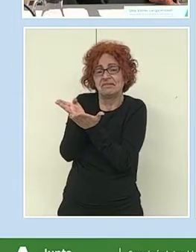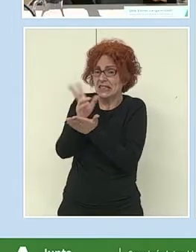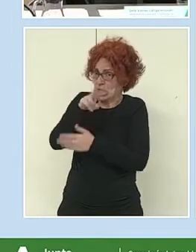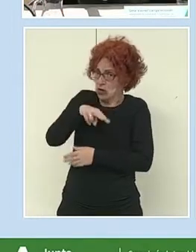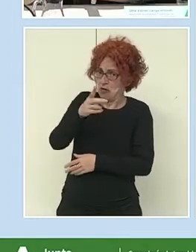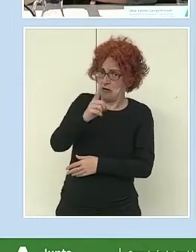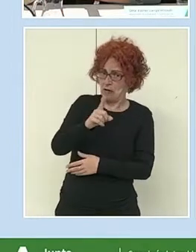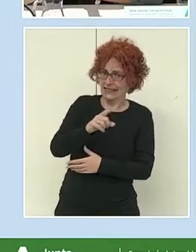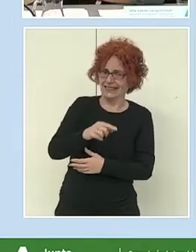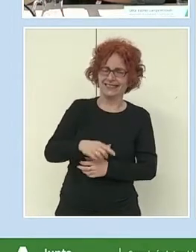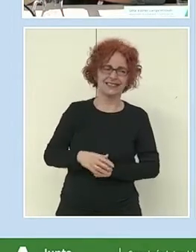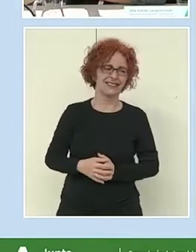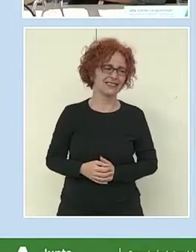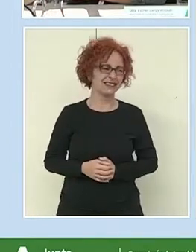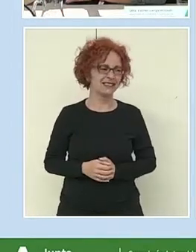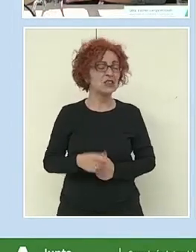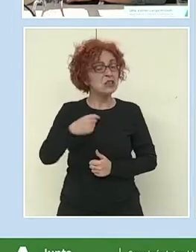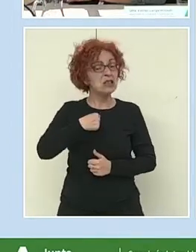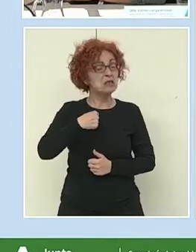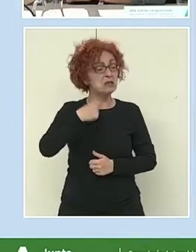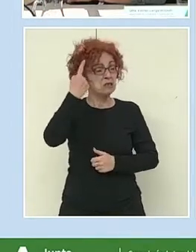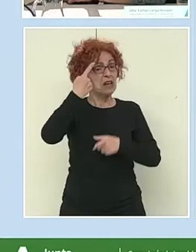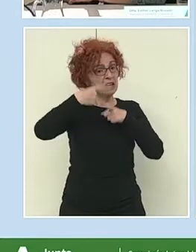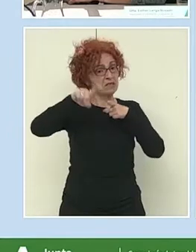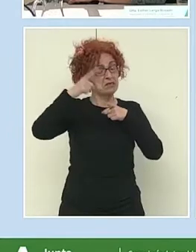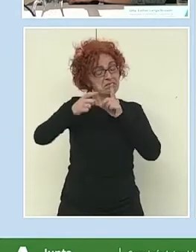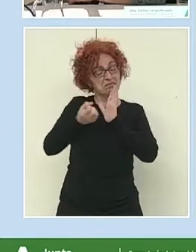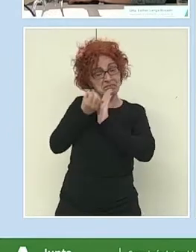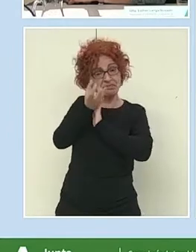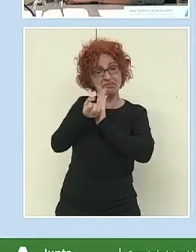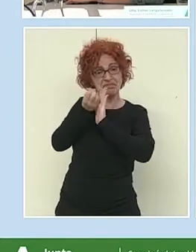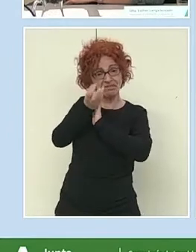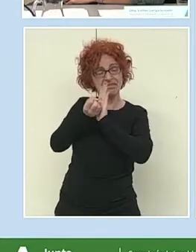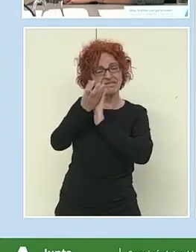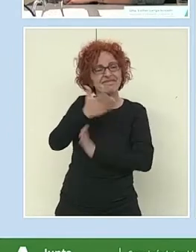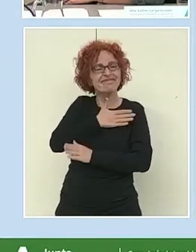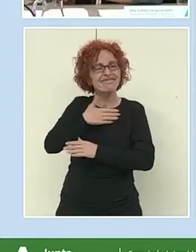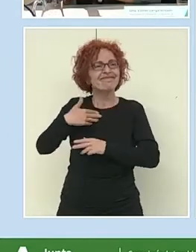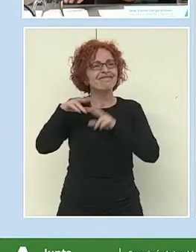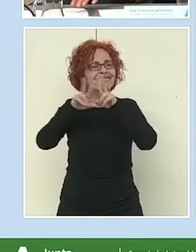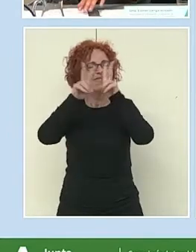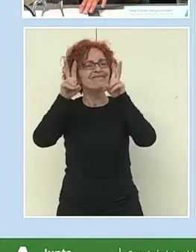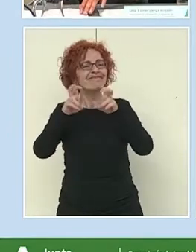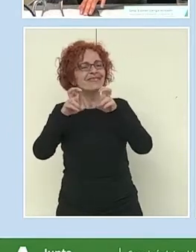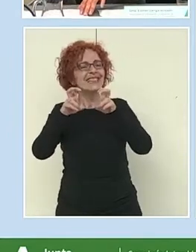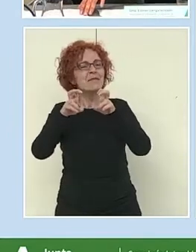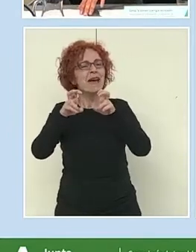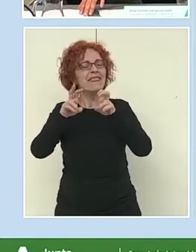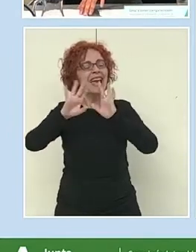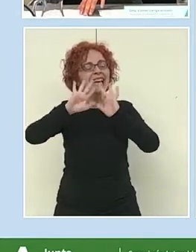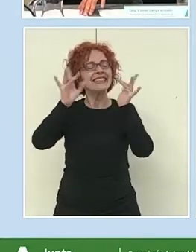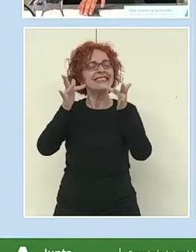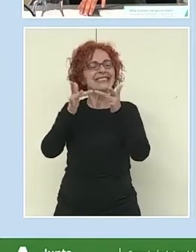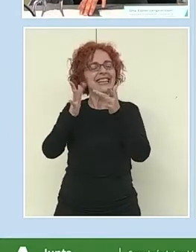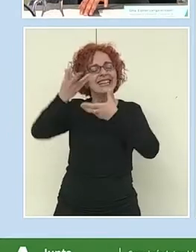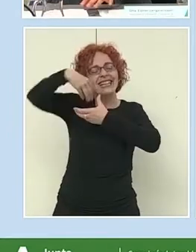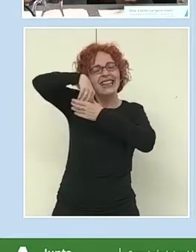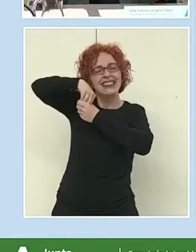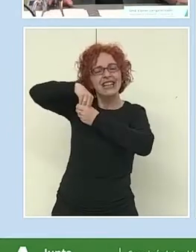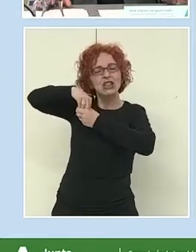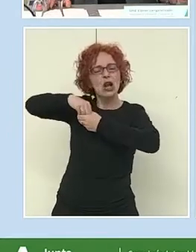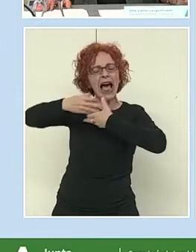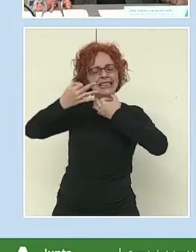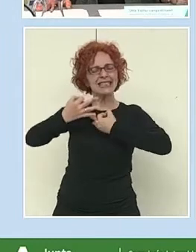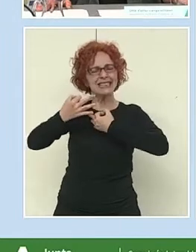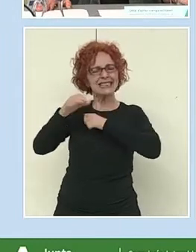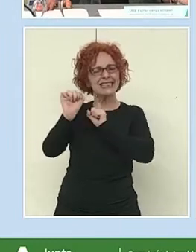Pues me gustaría seguir contándoos un poco acerca de la ciberseguridad. Mi